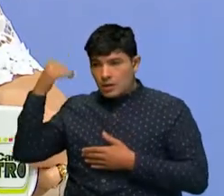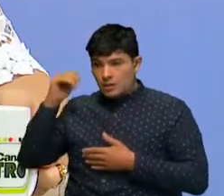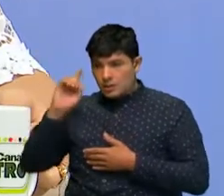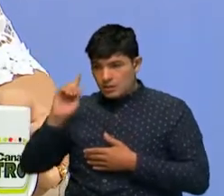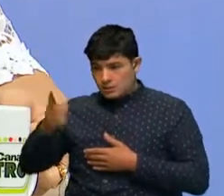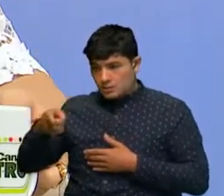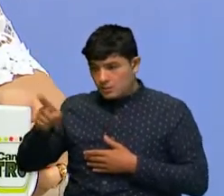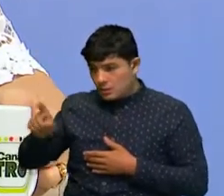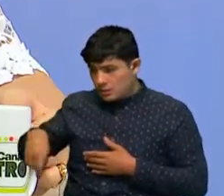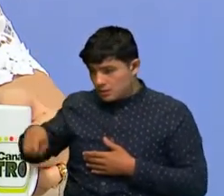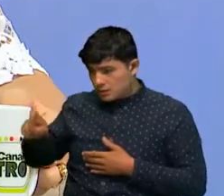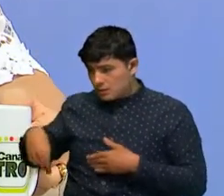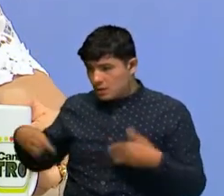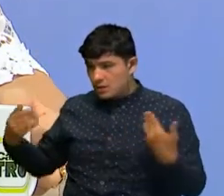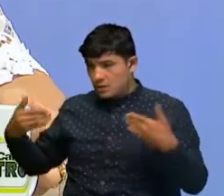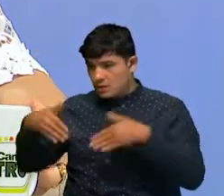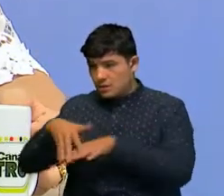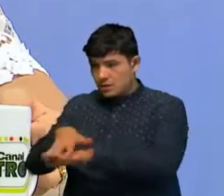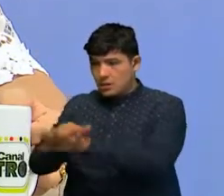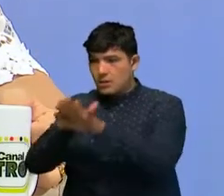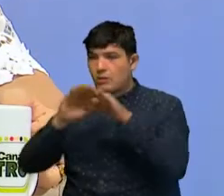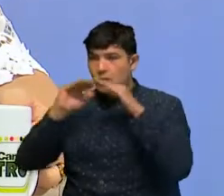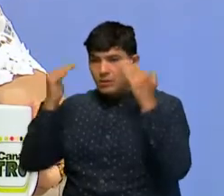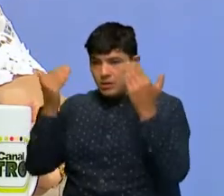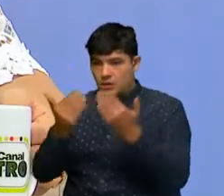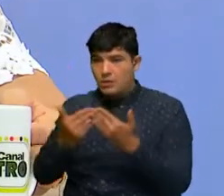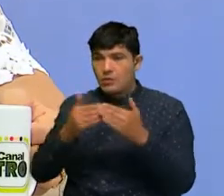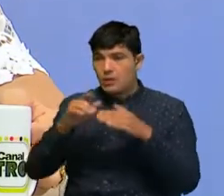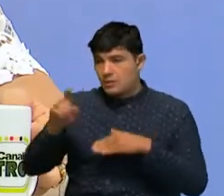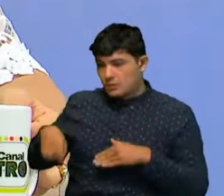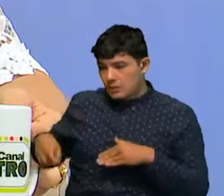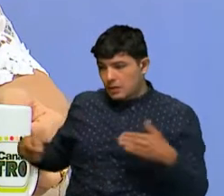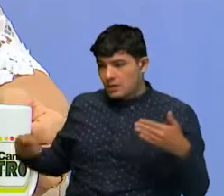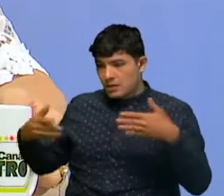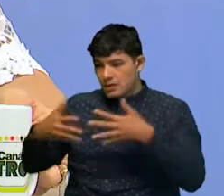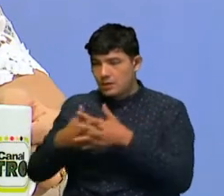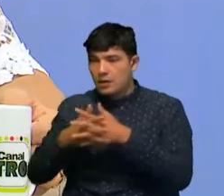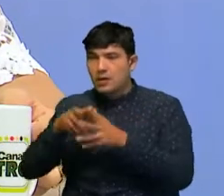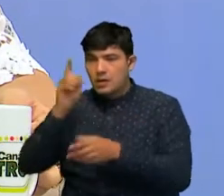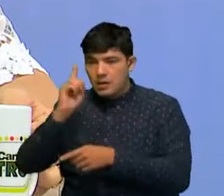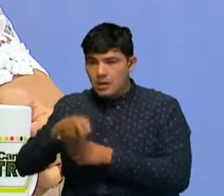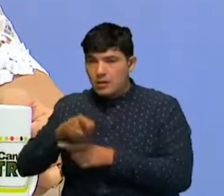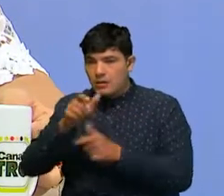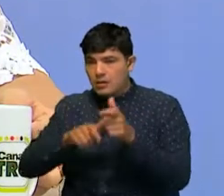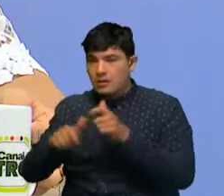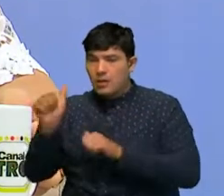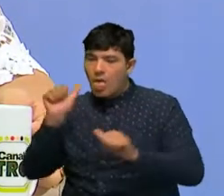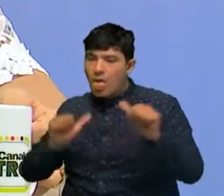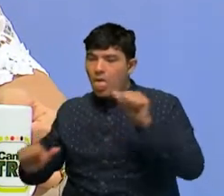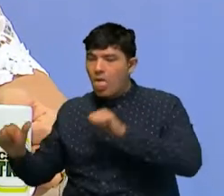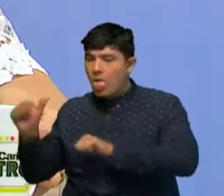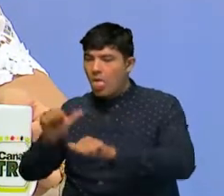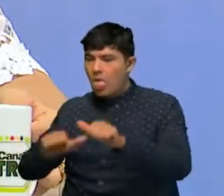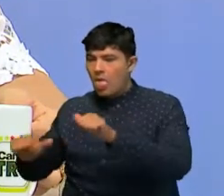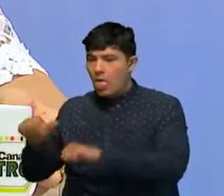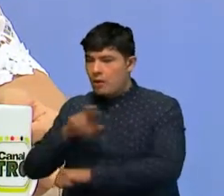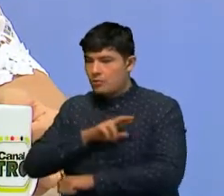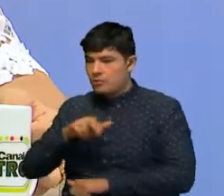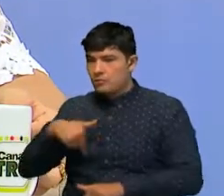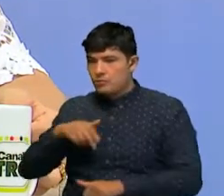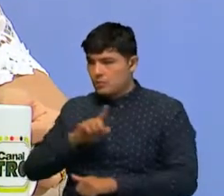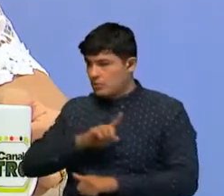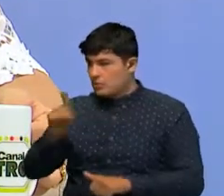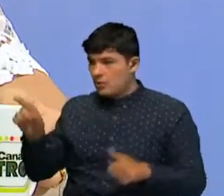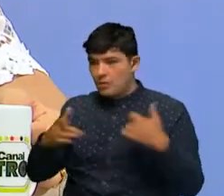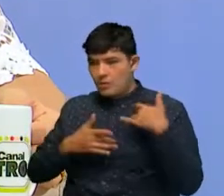a fusionar con los colegios, cuando fusionaron los colegios, entonces ya nombraron aseadoras, entonces ya no colaborábamos en el aseo ni en nada